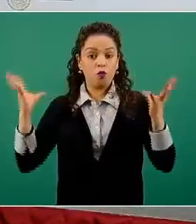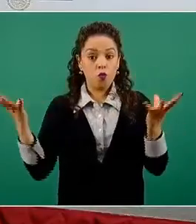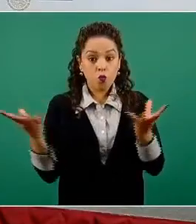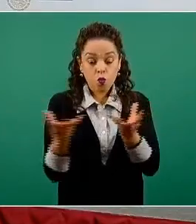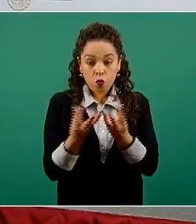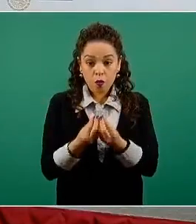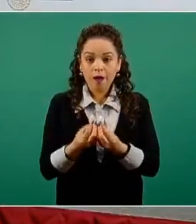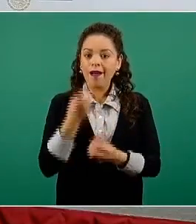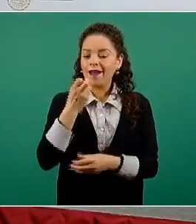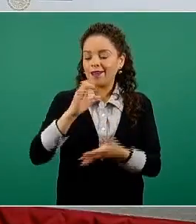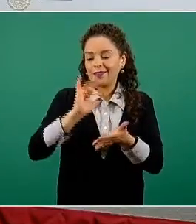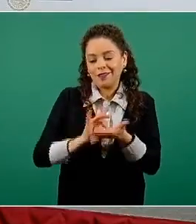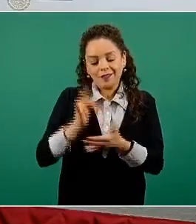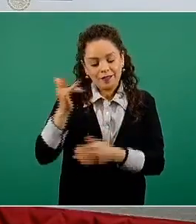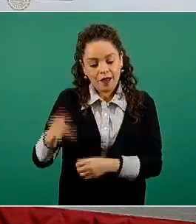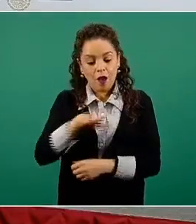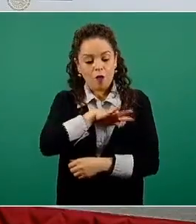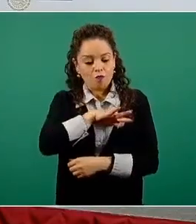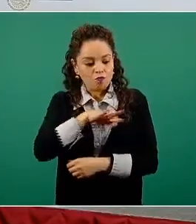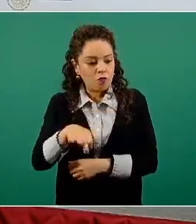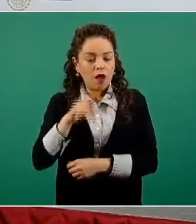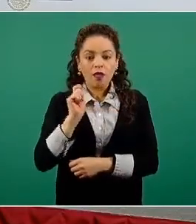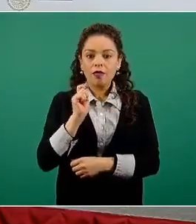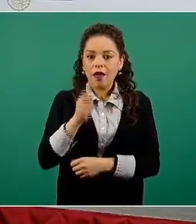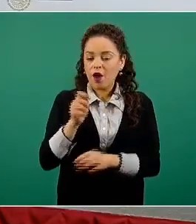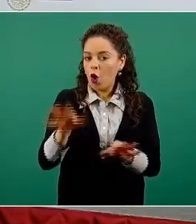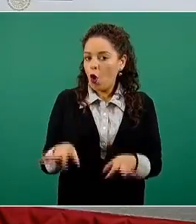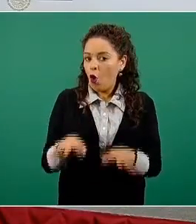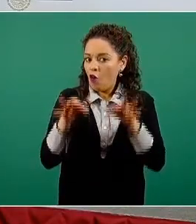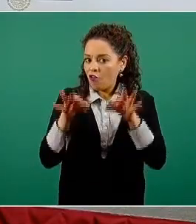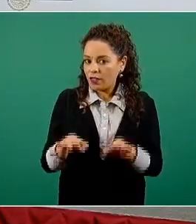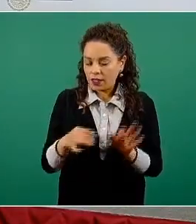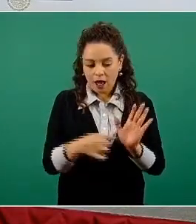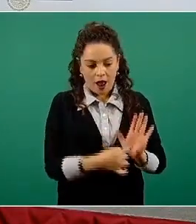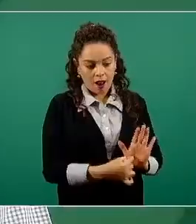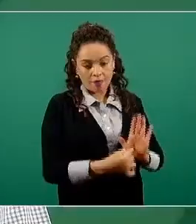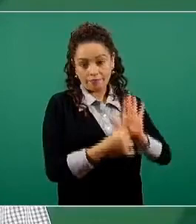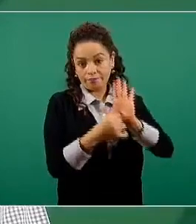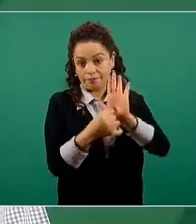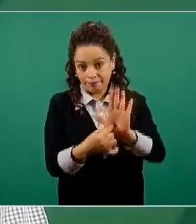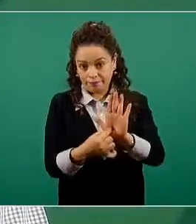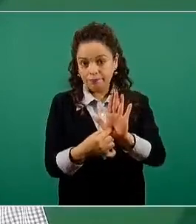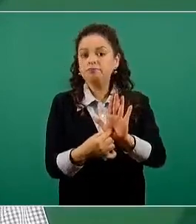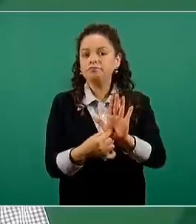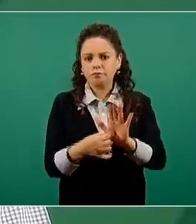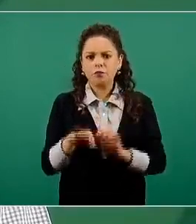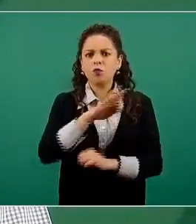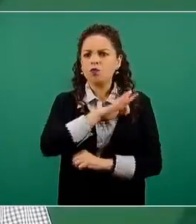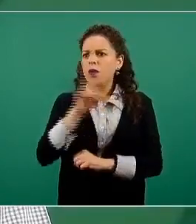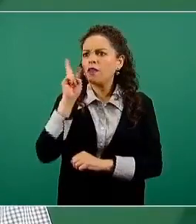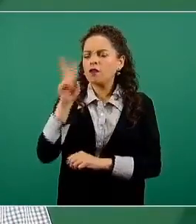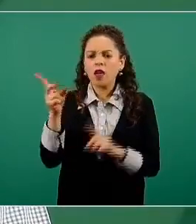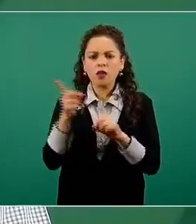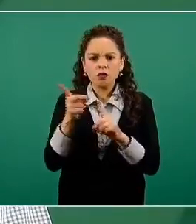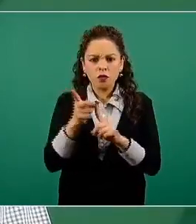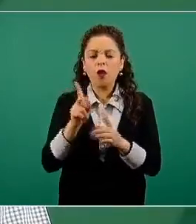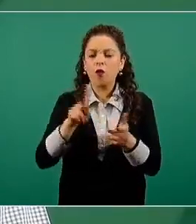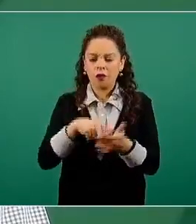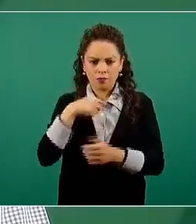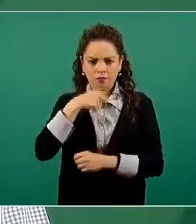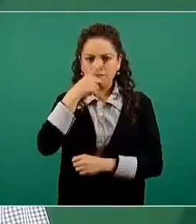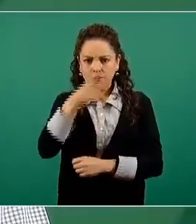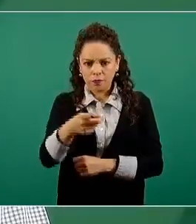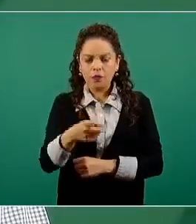precisamente ha llevado a los posicionamientos oficiales. Reitero, se pueden encontrar y descargar libremente desde